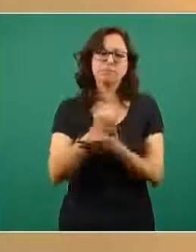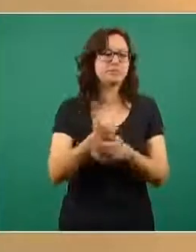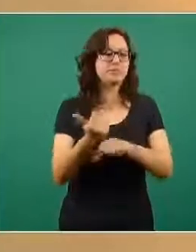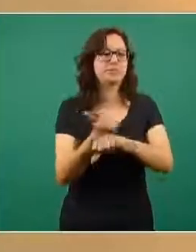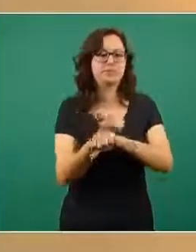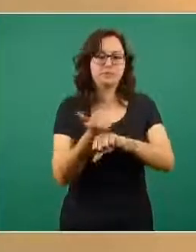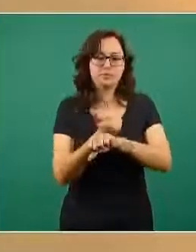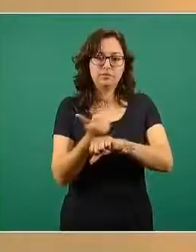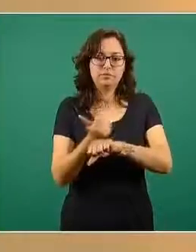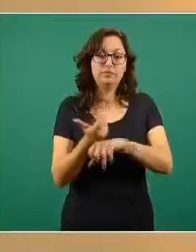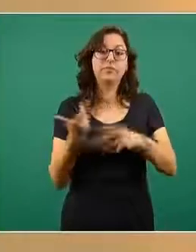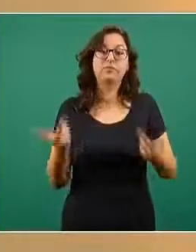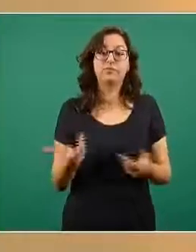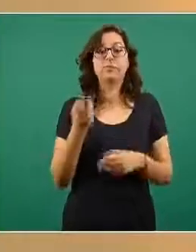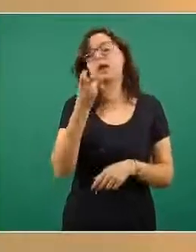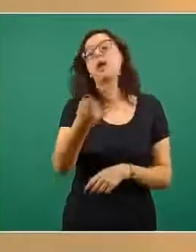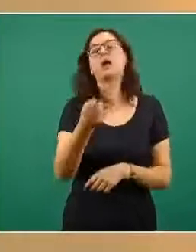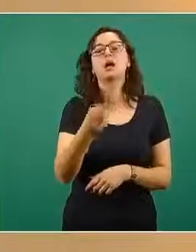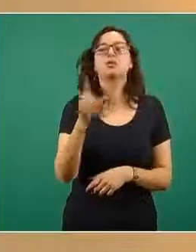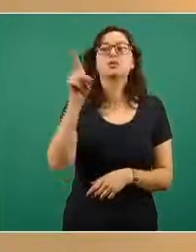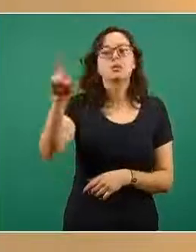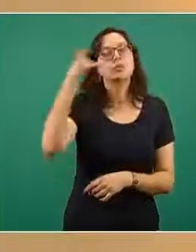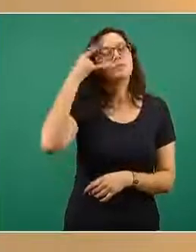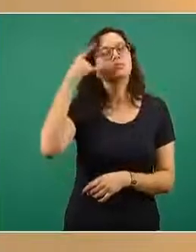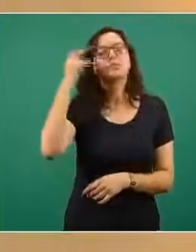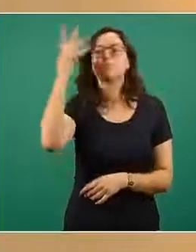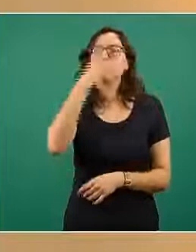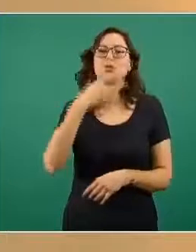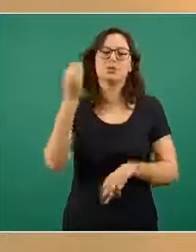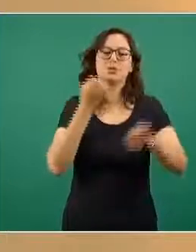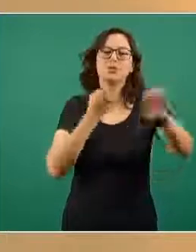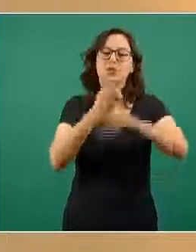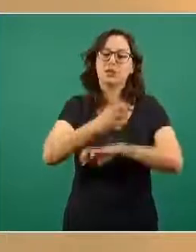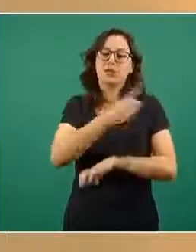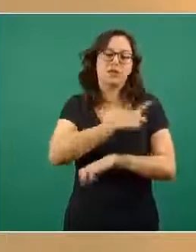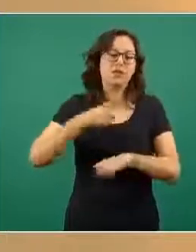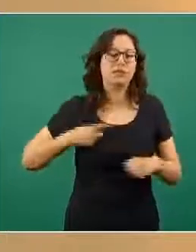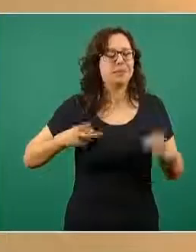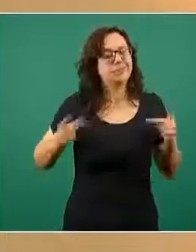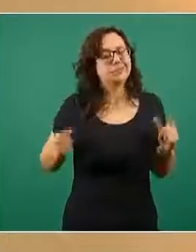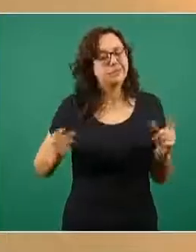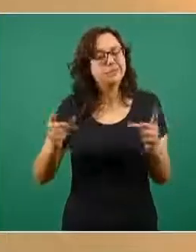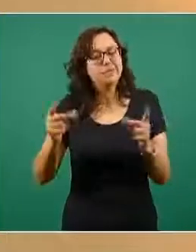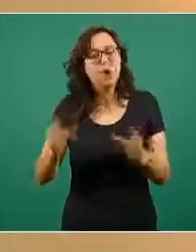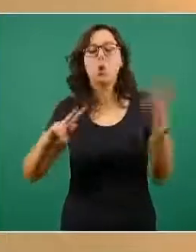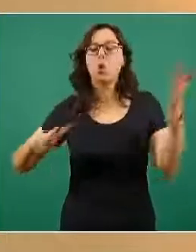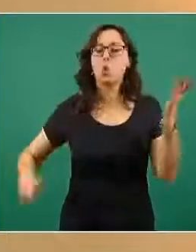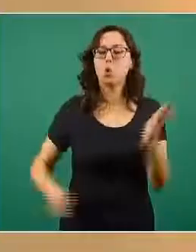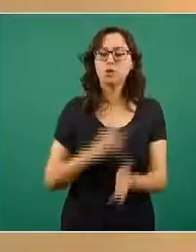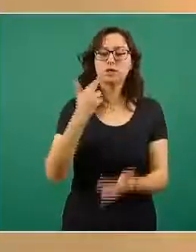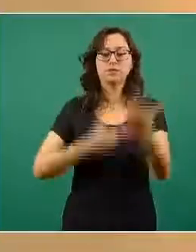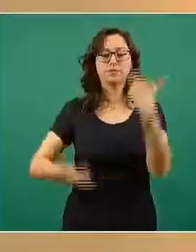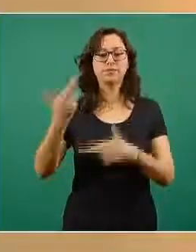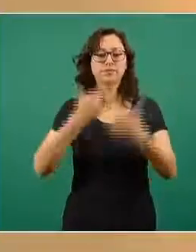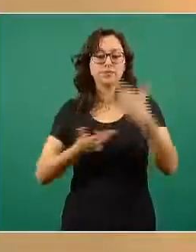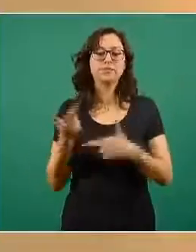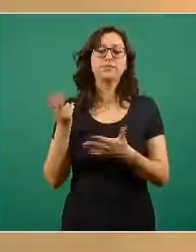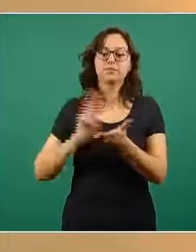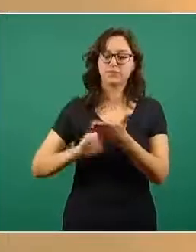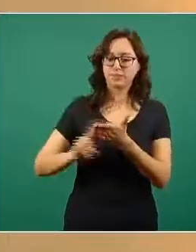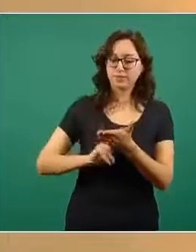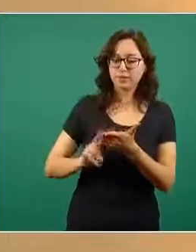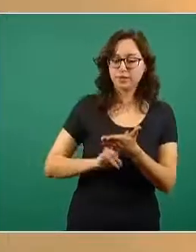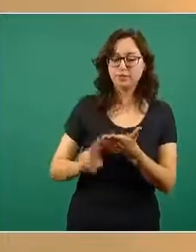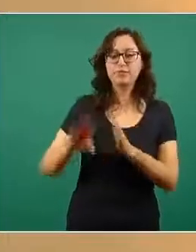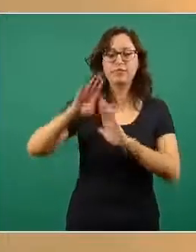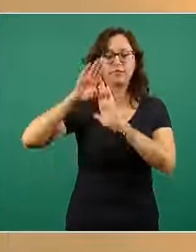apoyar más al equipo de salud del bello estado de Campeche para poder regresar lo más pronto pronto posible a el nivel mínimo